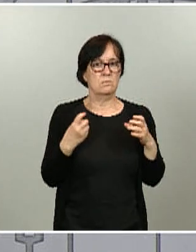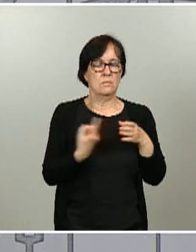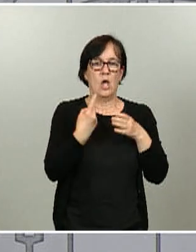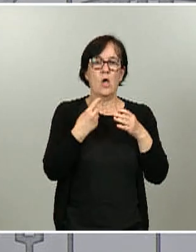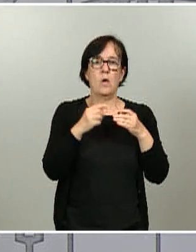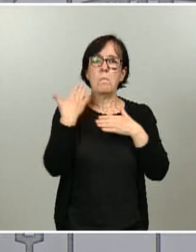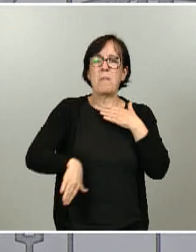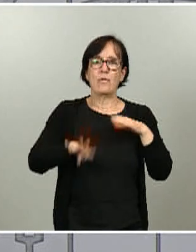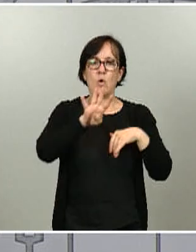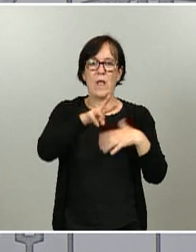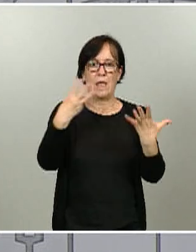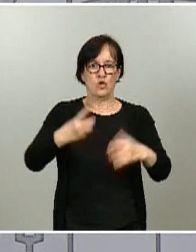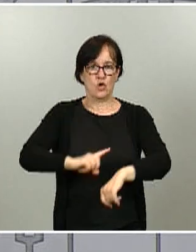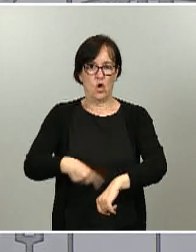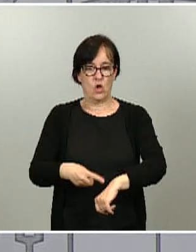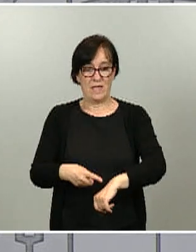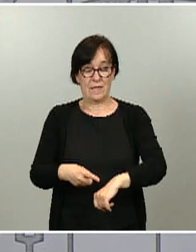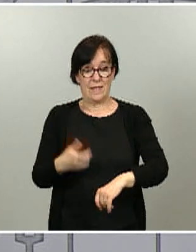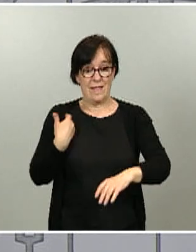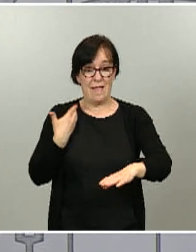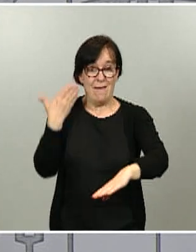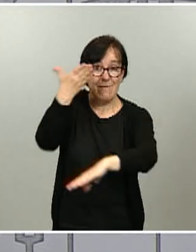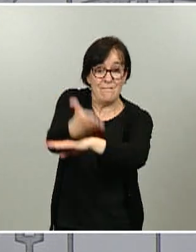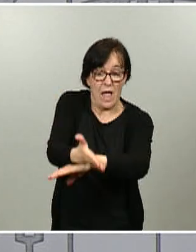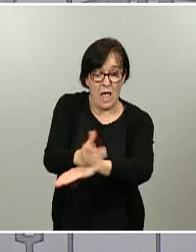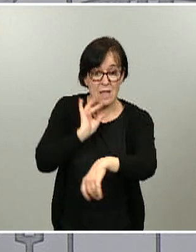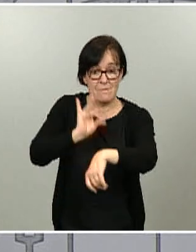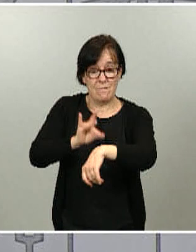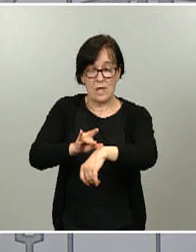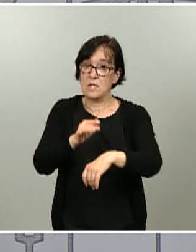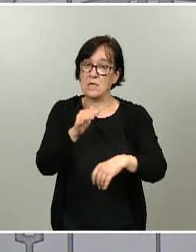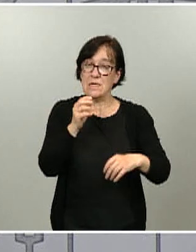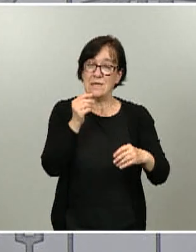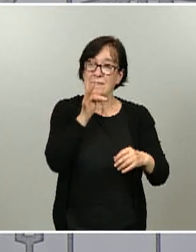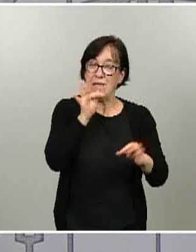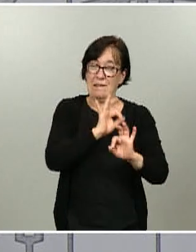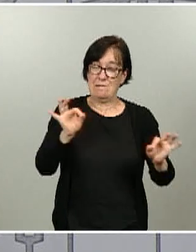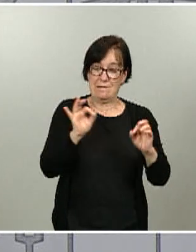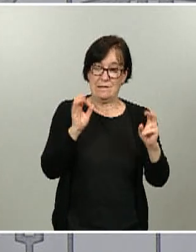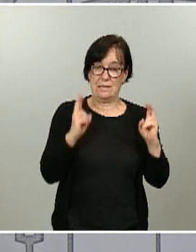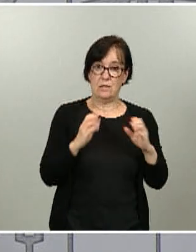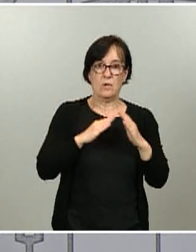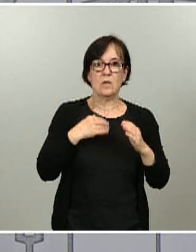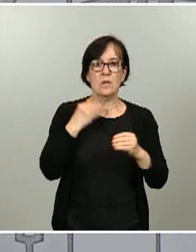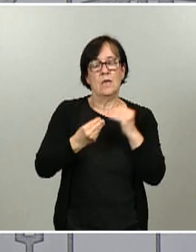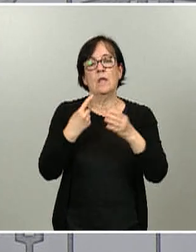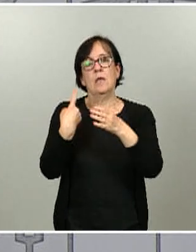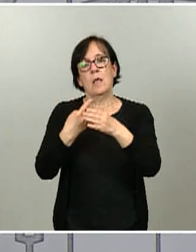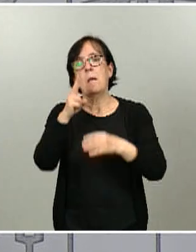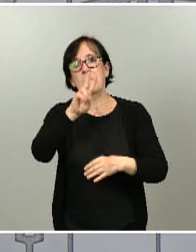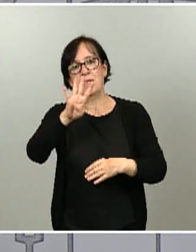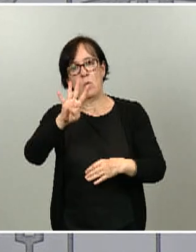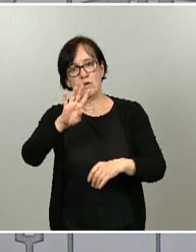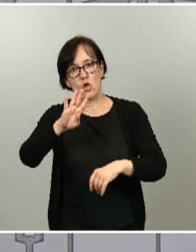Y desde que van a la consulta, aquellos que no se han aislado previamente, se aíslan en un plazo de 24 horas. Lo que quiere decir